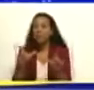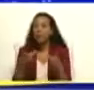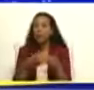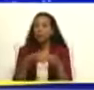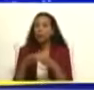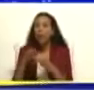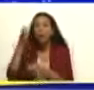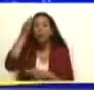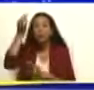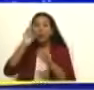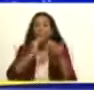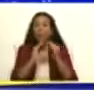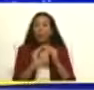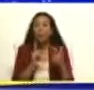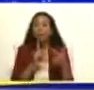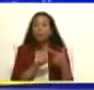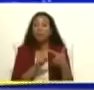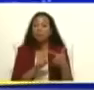Los consejos comunales.